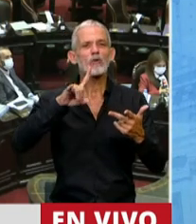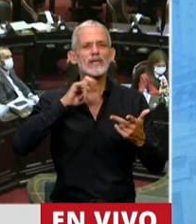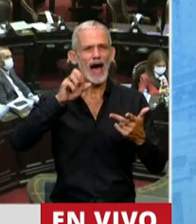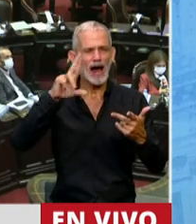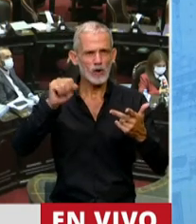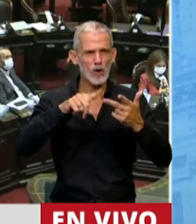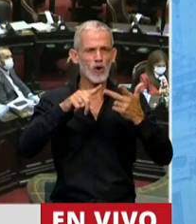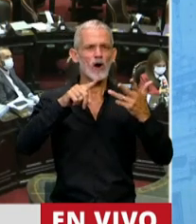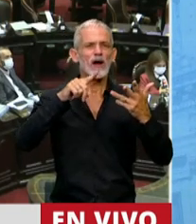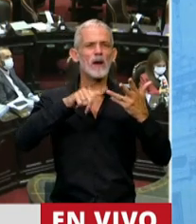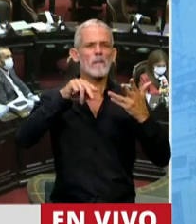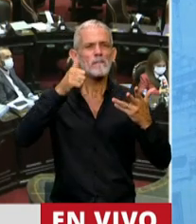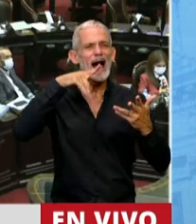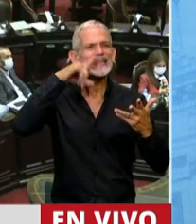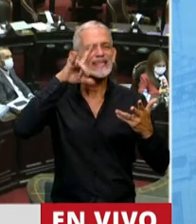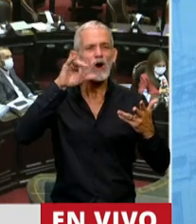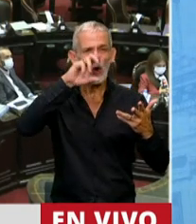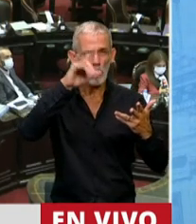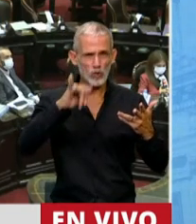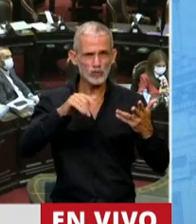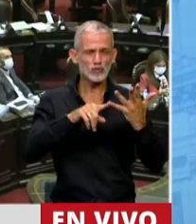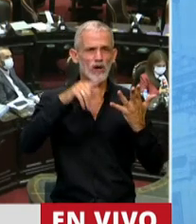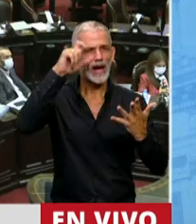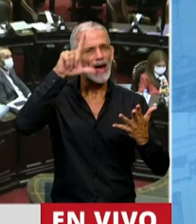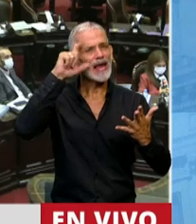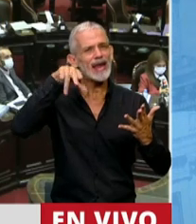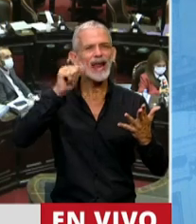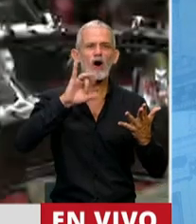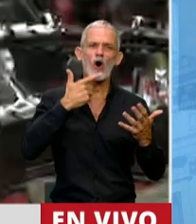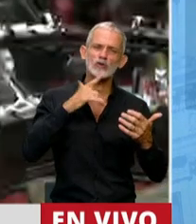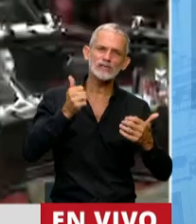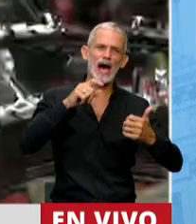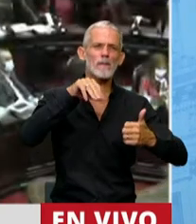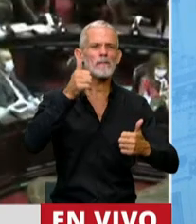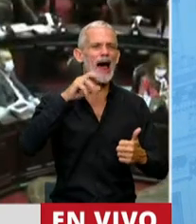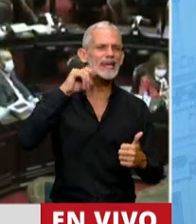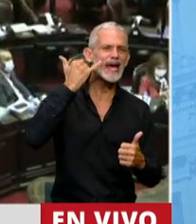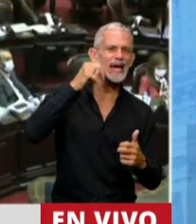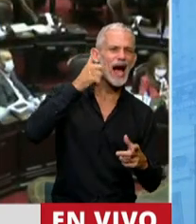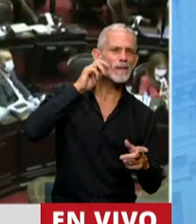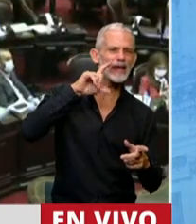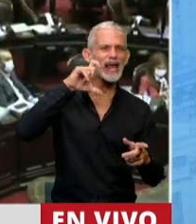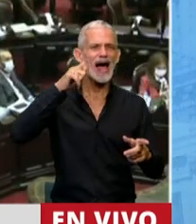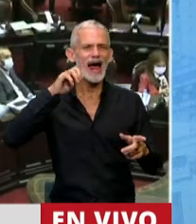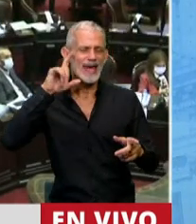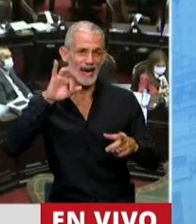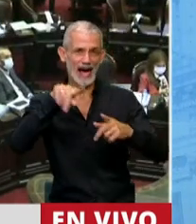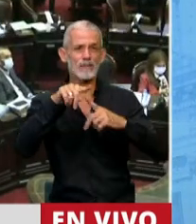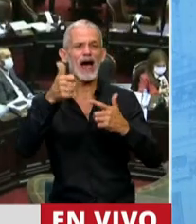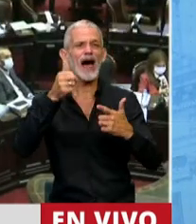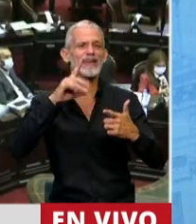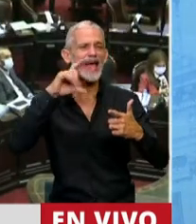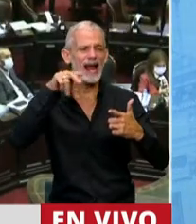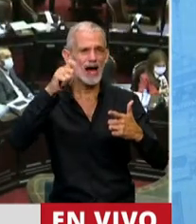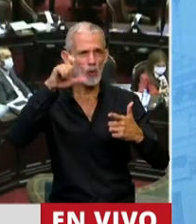Espósito, Mateo Cruz, Elena Acosta, María y Gabriela Gareca, Adriana